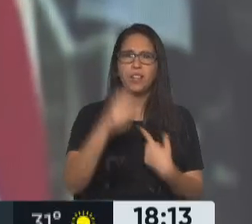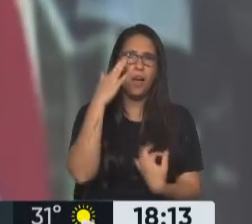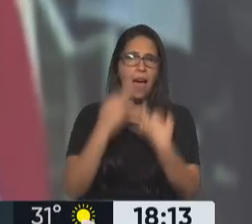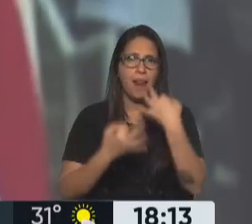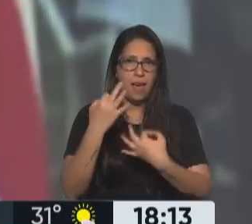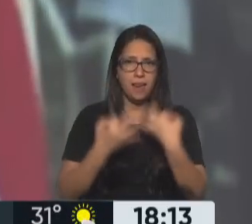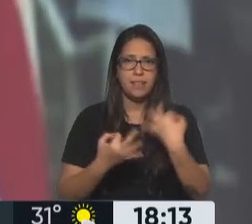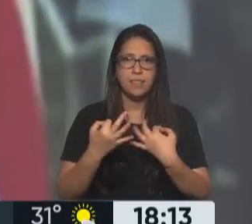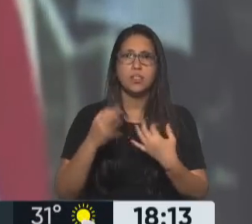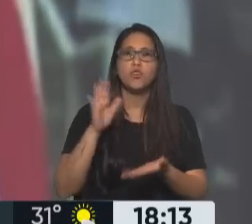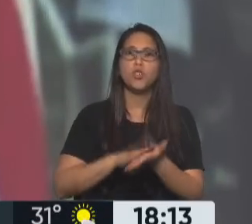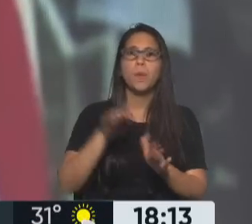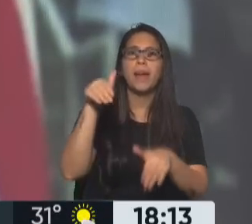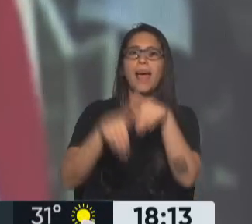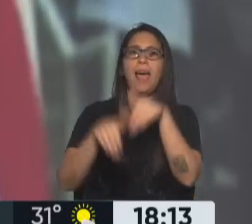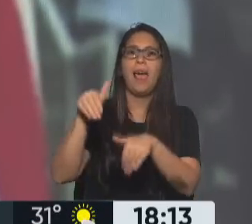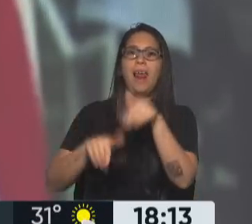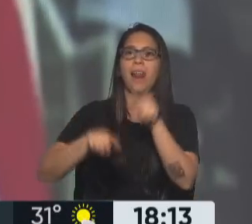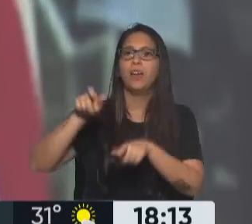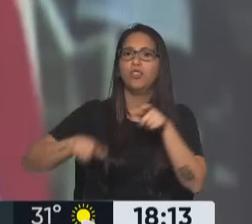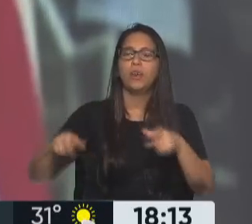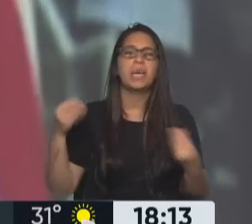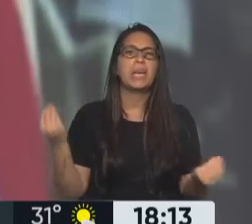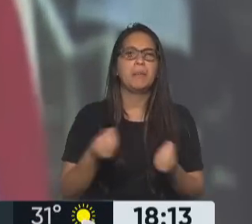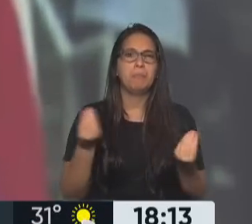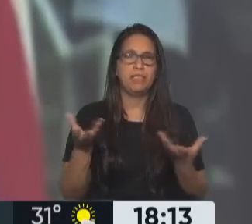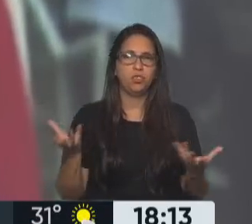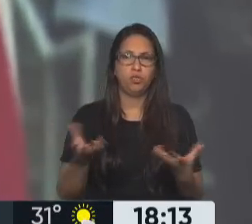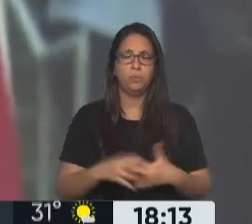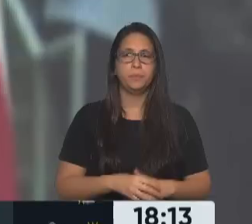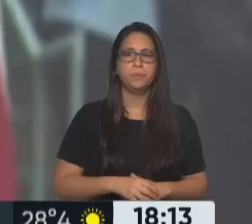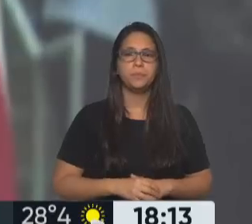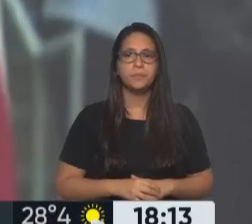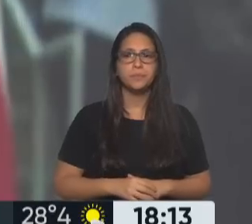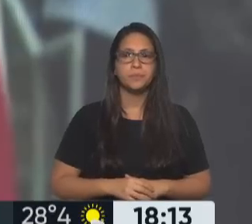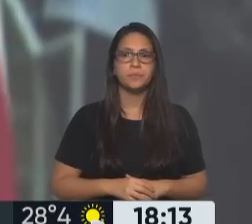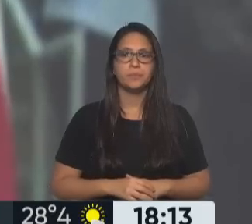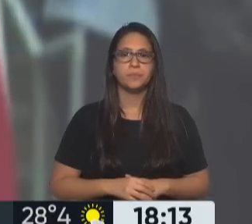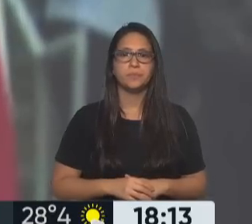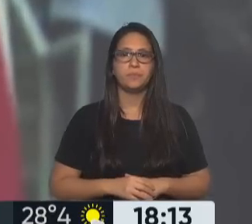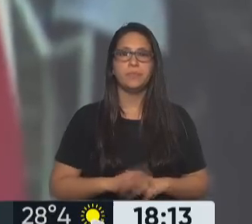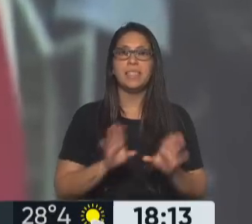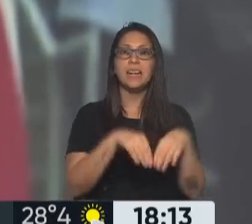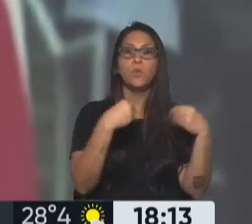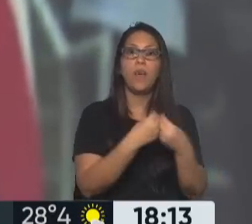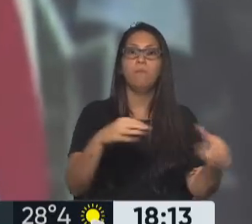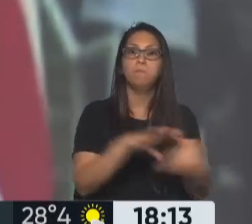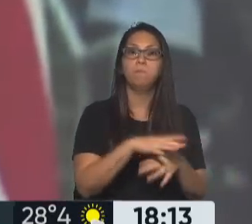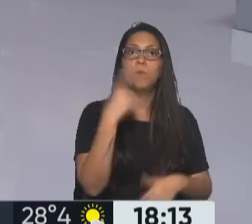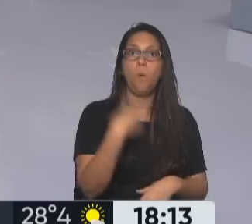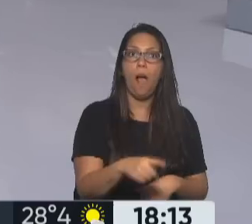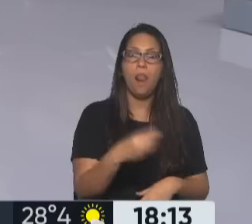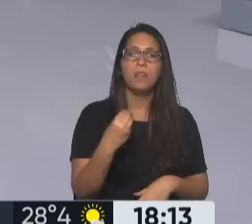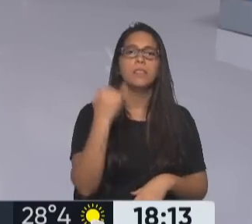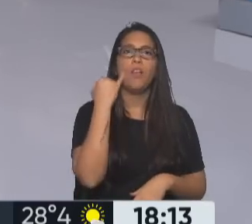cuestión electores, ¿no? Rápidamente a ver qué ha sucedido con esta elección, cuál es el resultado. Aún faltan